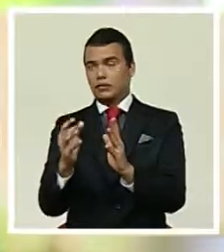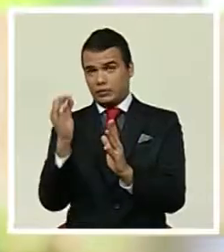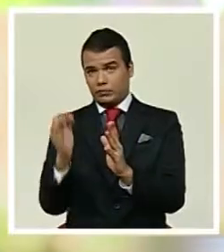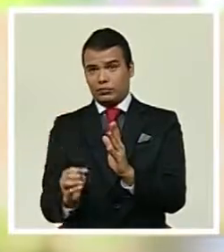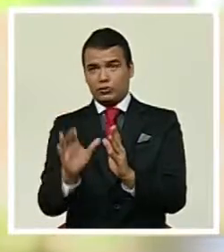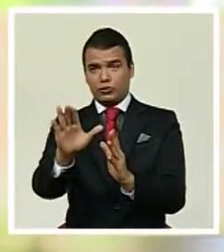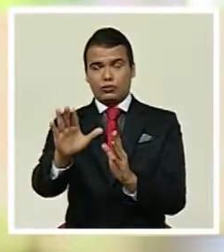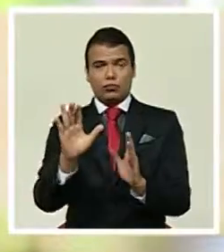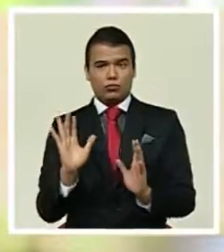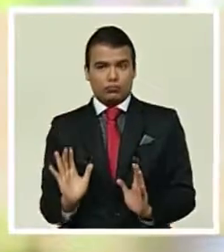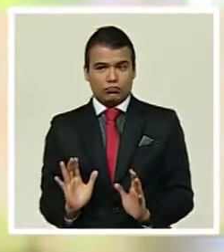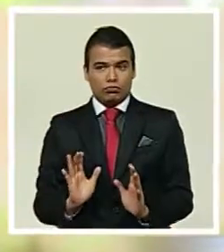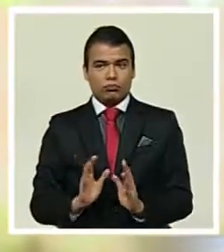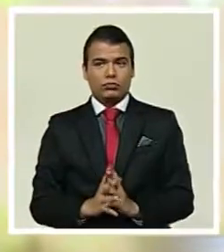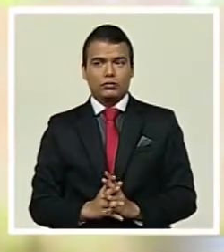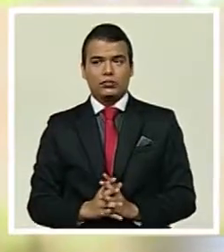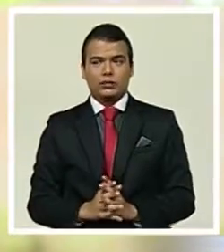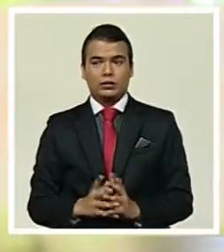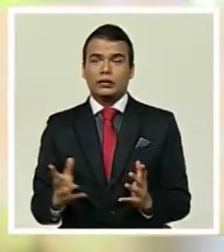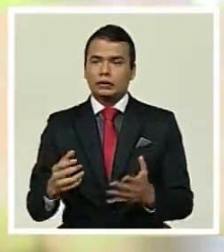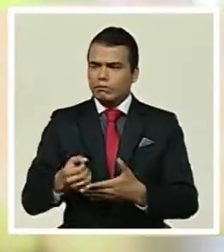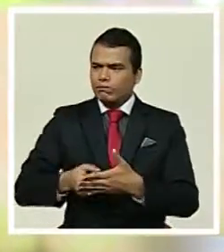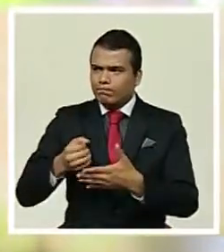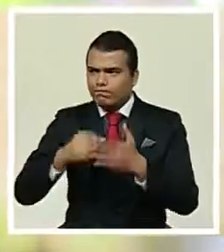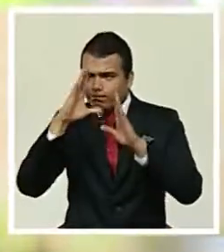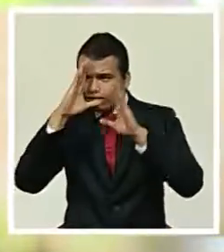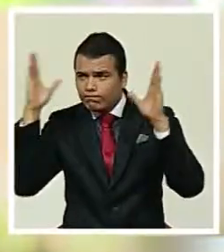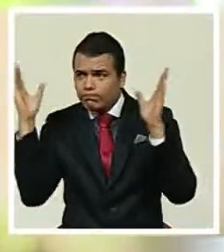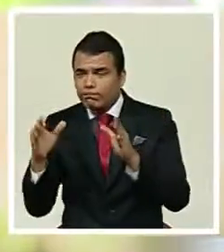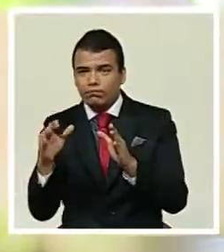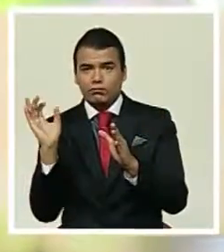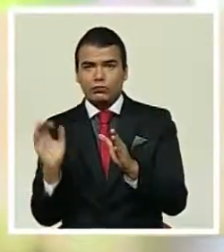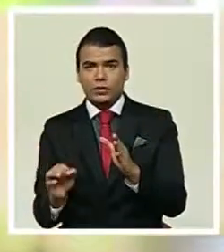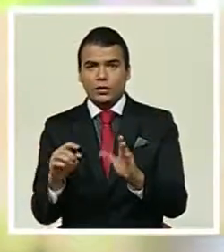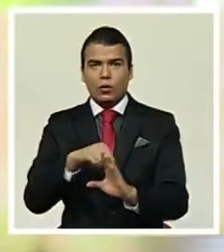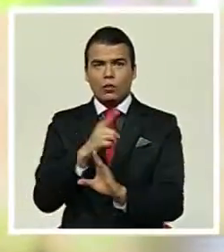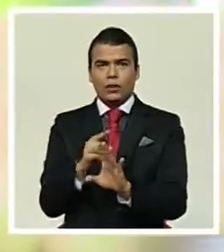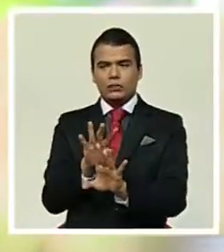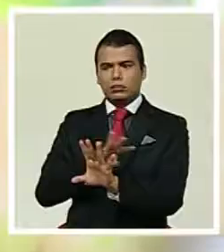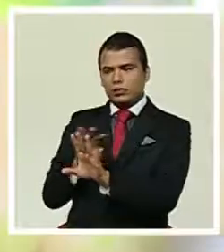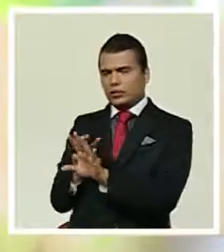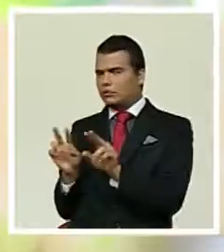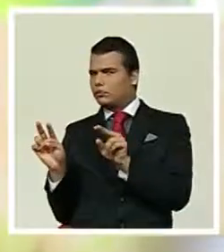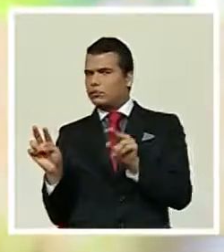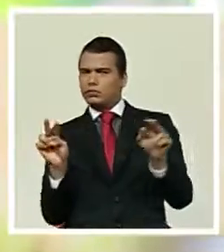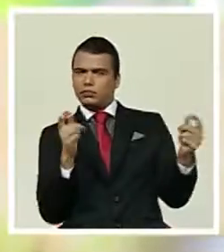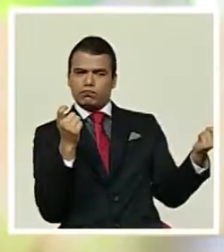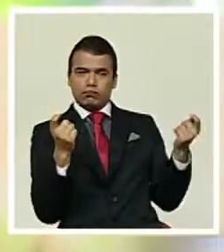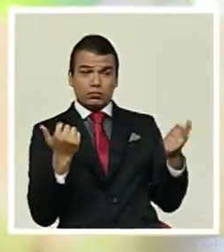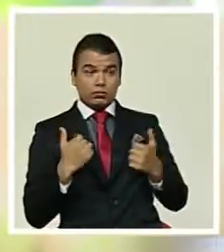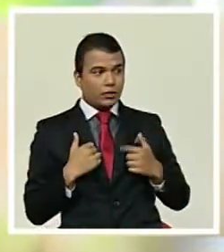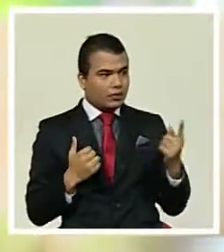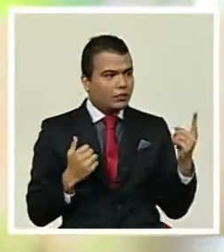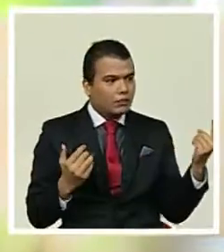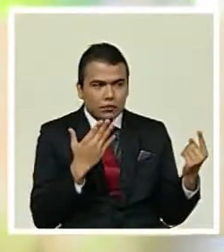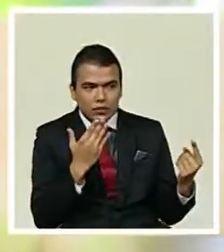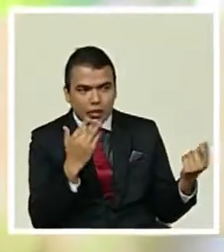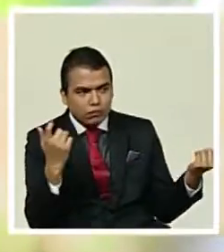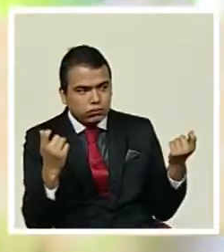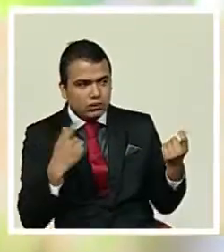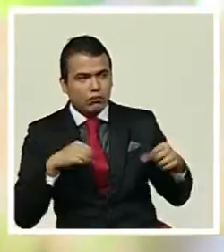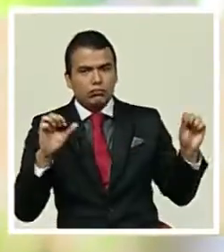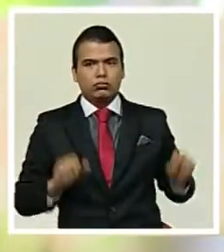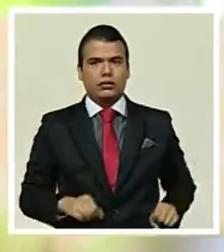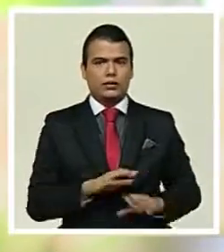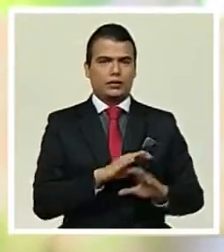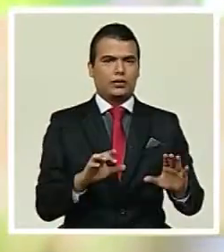harían contra Once Caldas. Entonces tenemos que estar concentrados en la parte de atrás y aprovechar los espacios que nos den. Y a medida